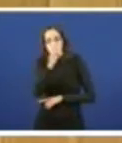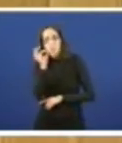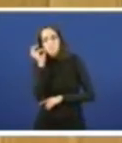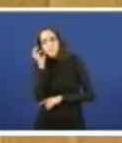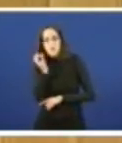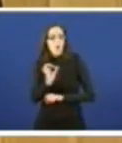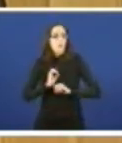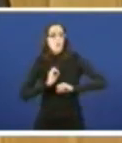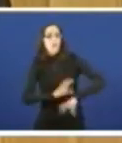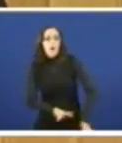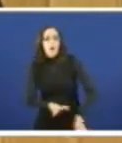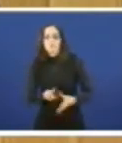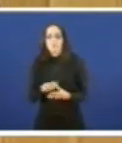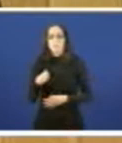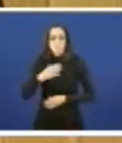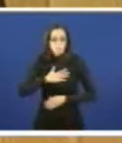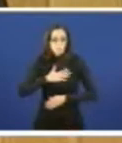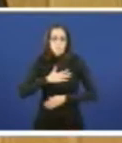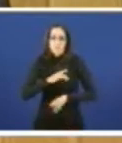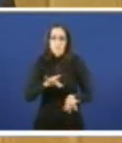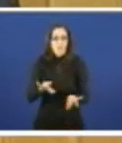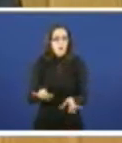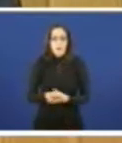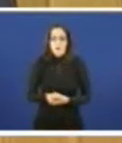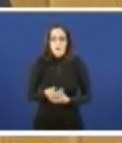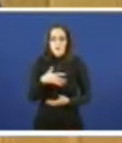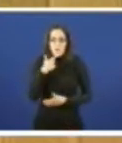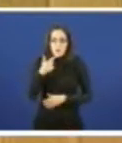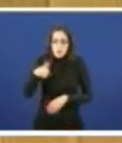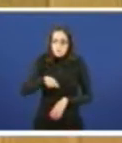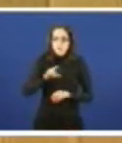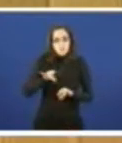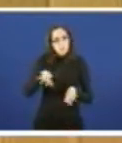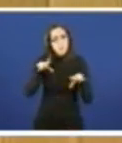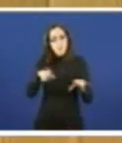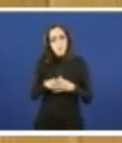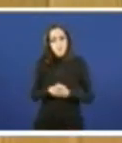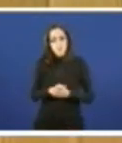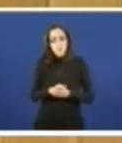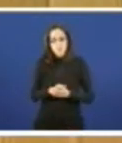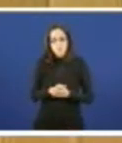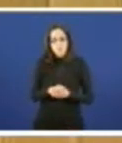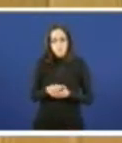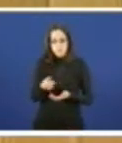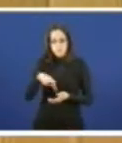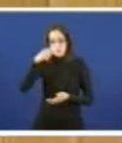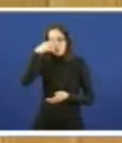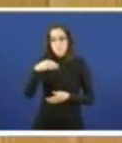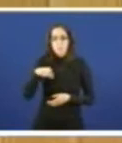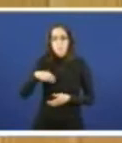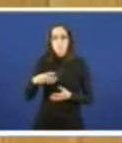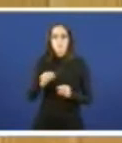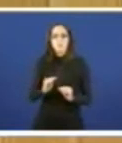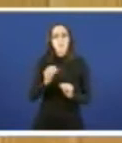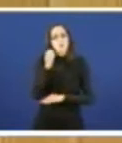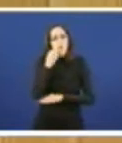dos sacrificados da nosa terra? Como vamos a ser insensibles, señora Adán, aos versos de